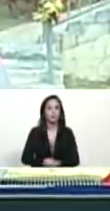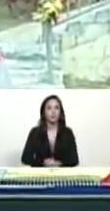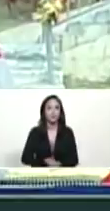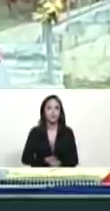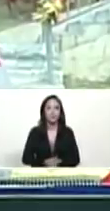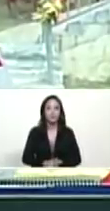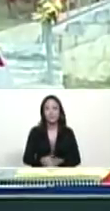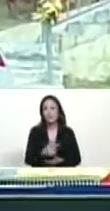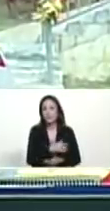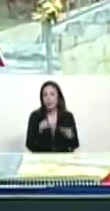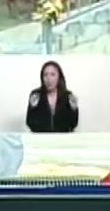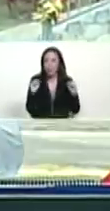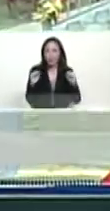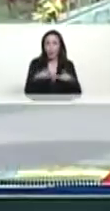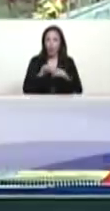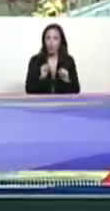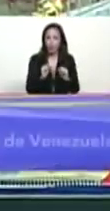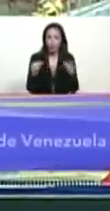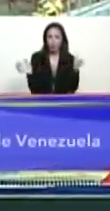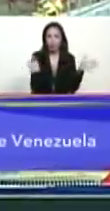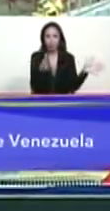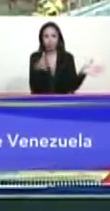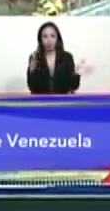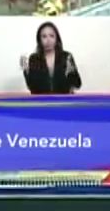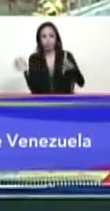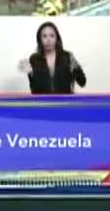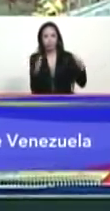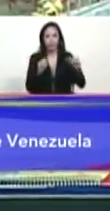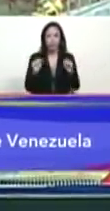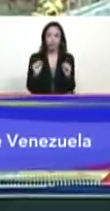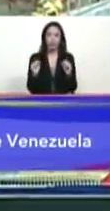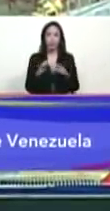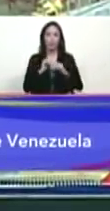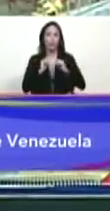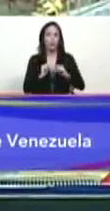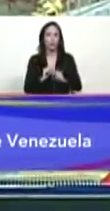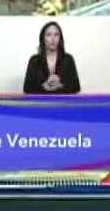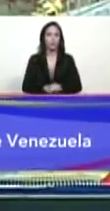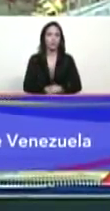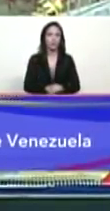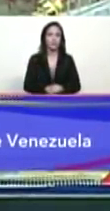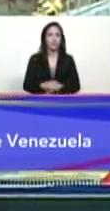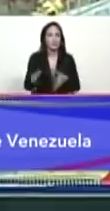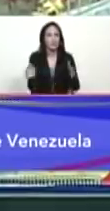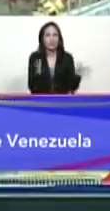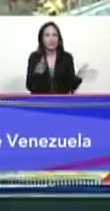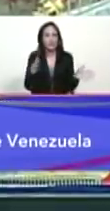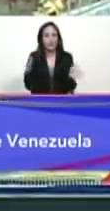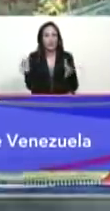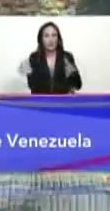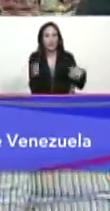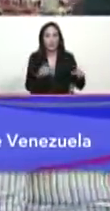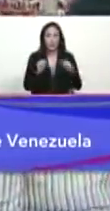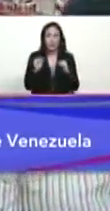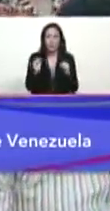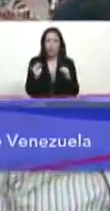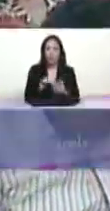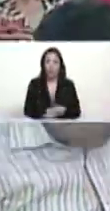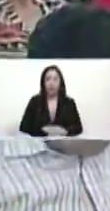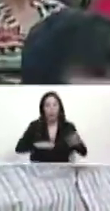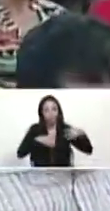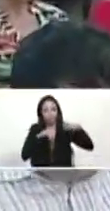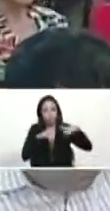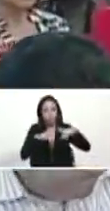Está pegando frío, ¿verdad? Está venteando frío hoy. Está el Pacheco recorriendo y los